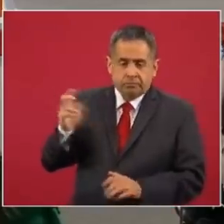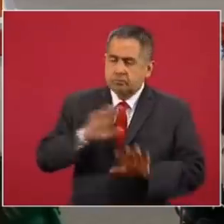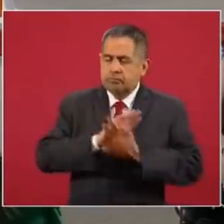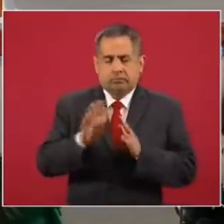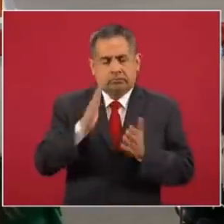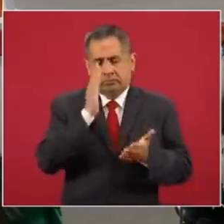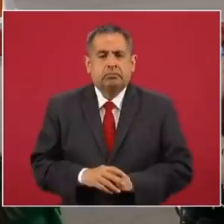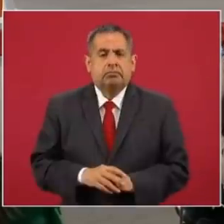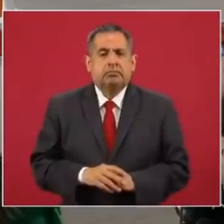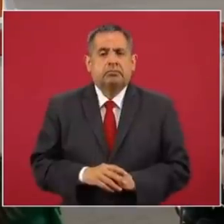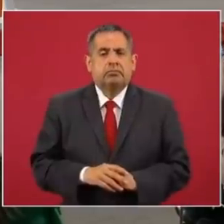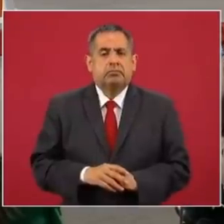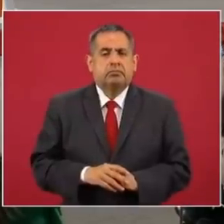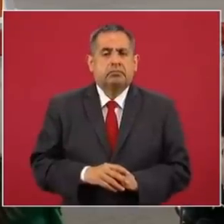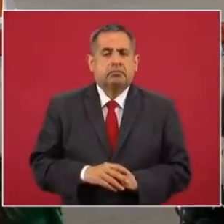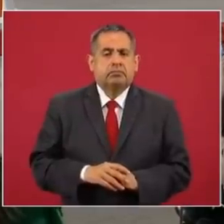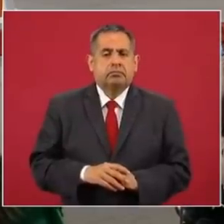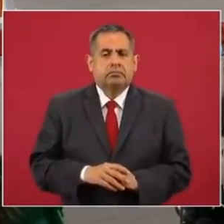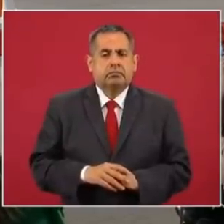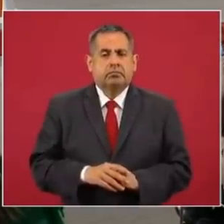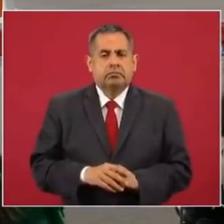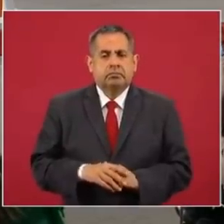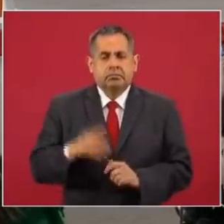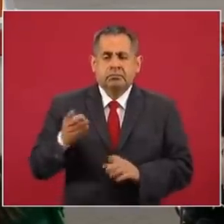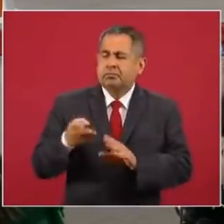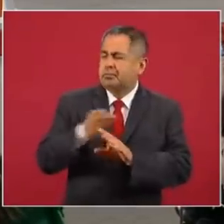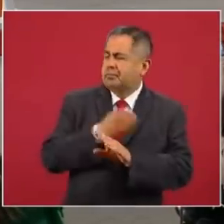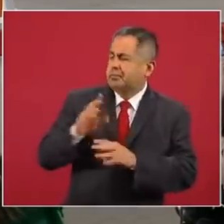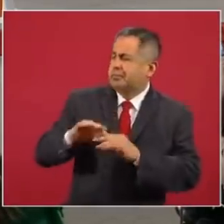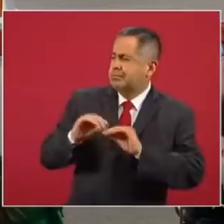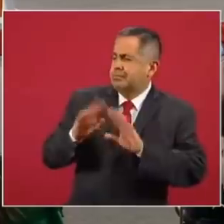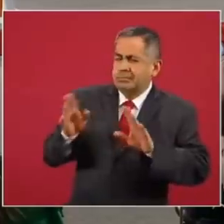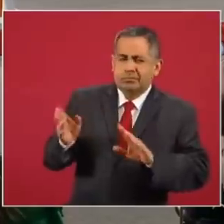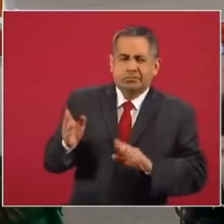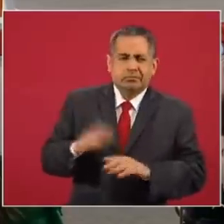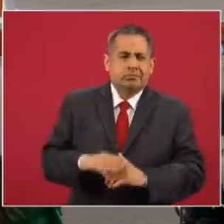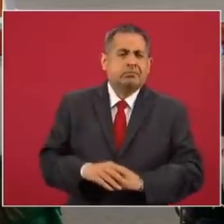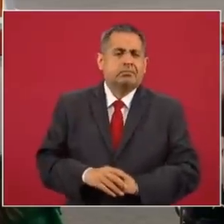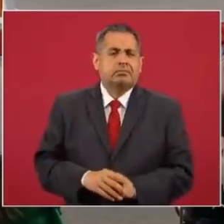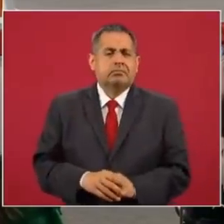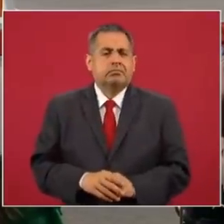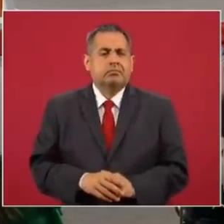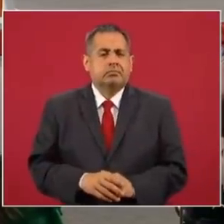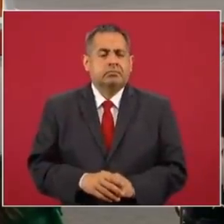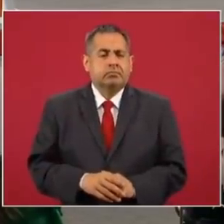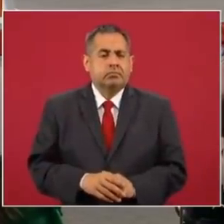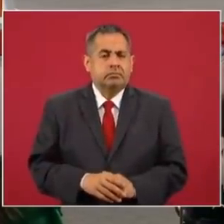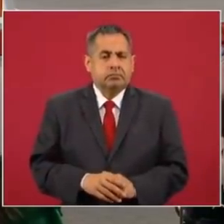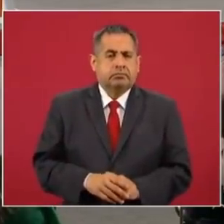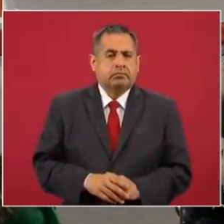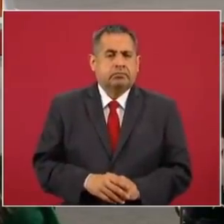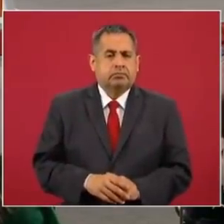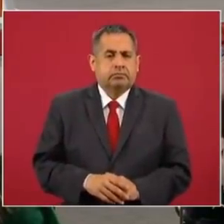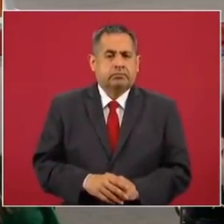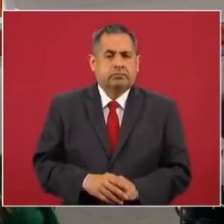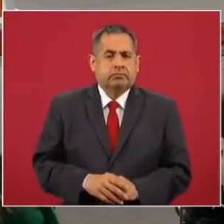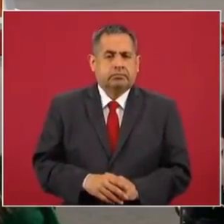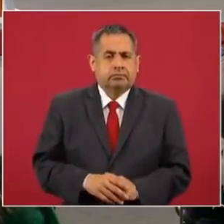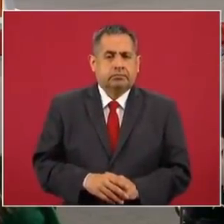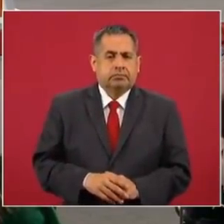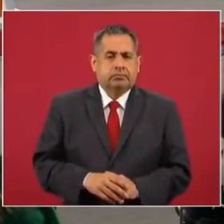evitar. Pero la otra es más clara, la anterior.